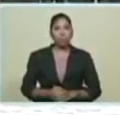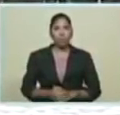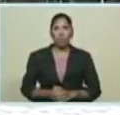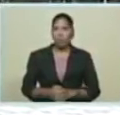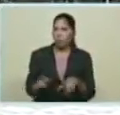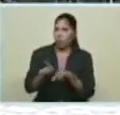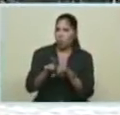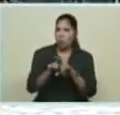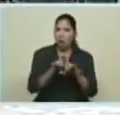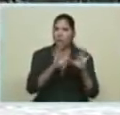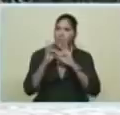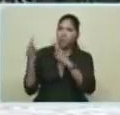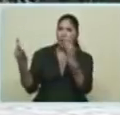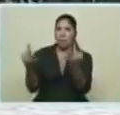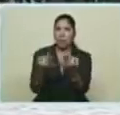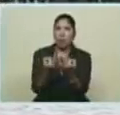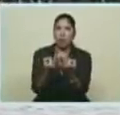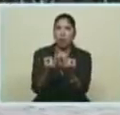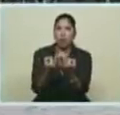una gran familia patria